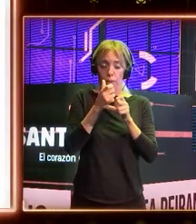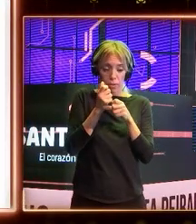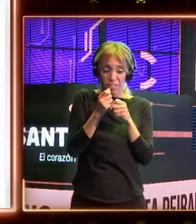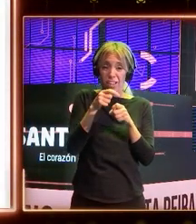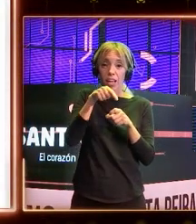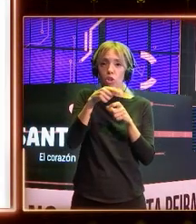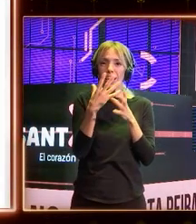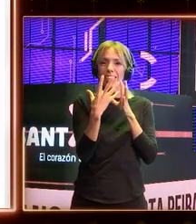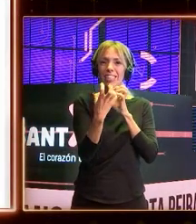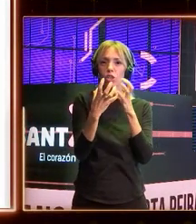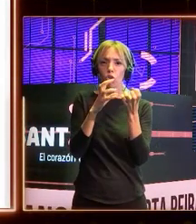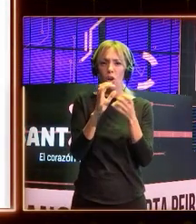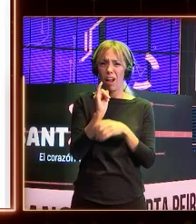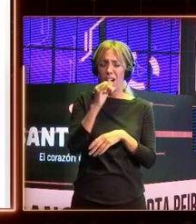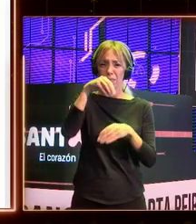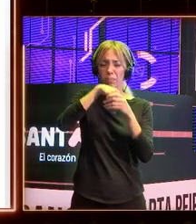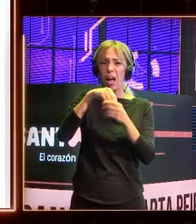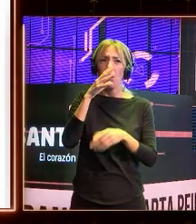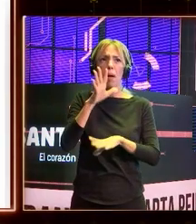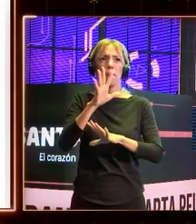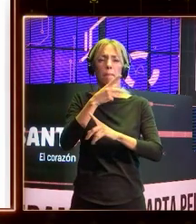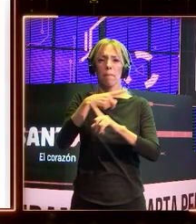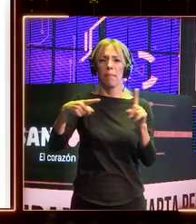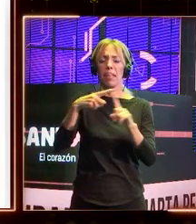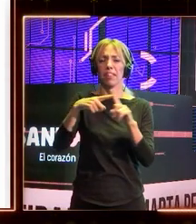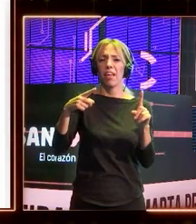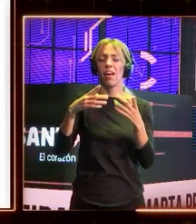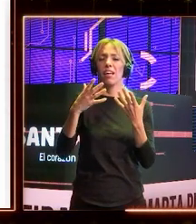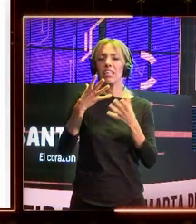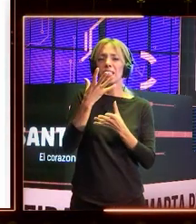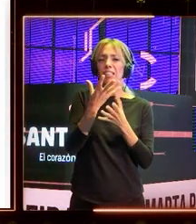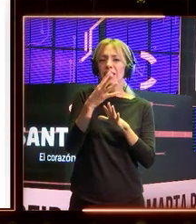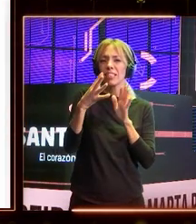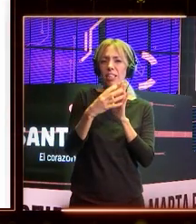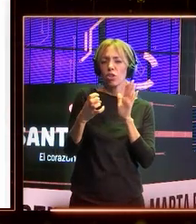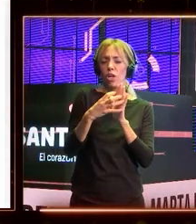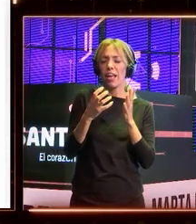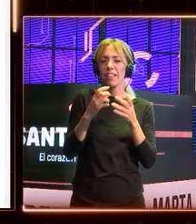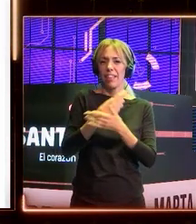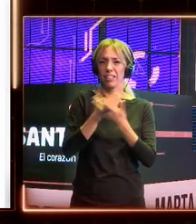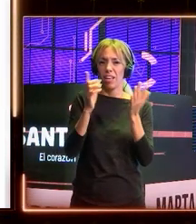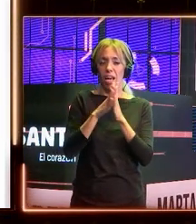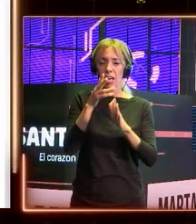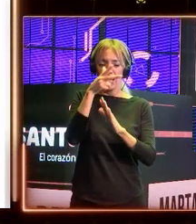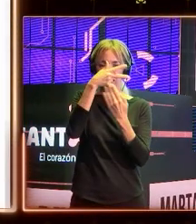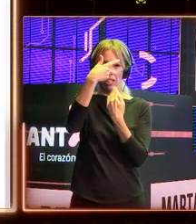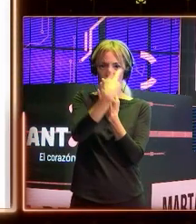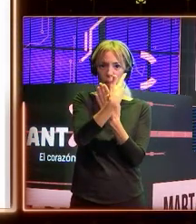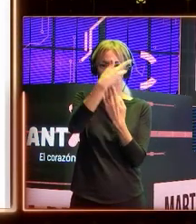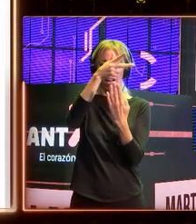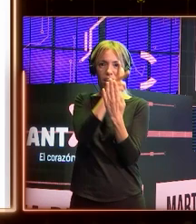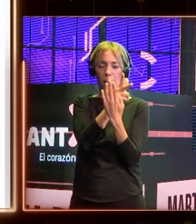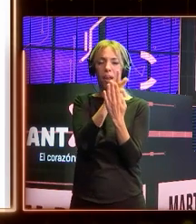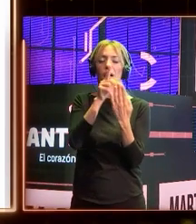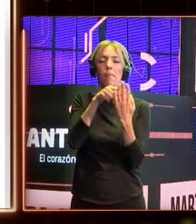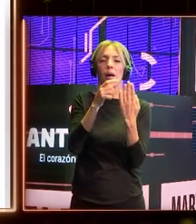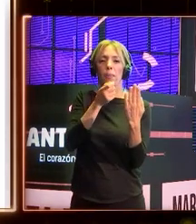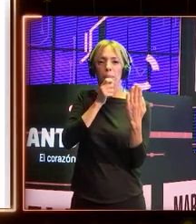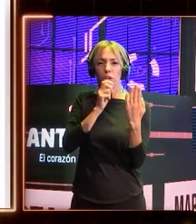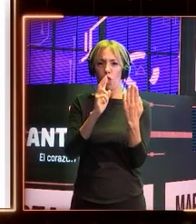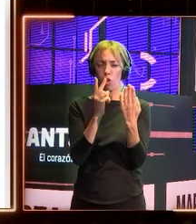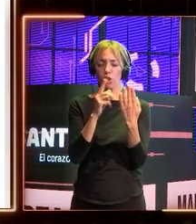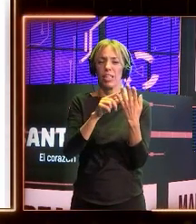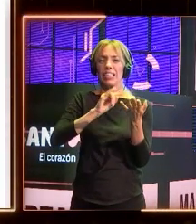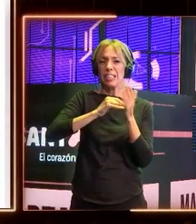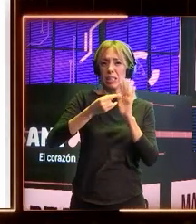llenos de sensores. Tienen ahora una media de 16 sensores, tienen una cámara por delante, una cámara por detrás, tienen 2 micros distintos,